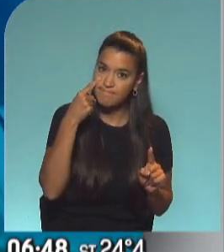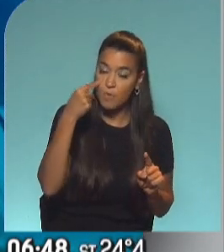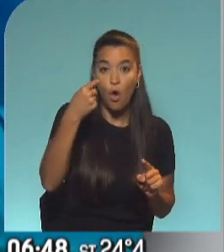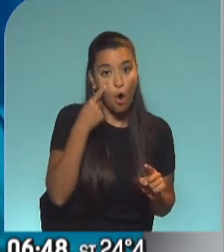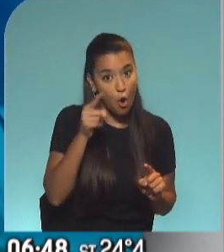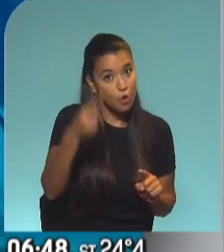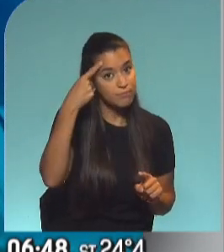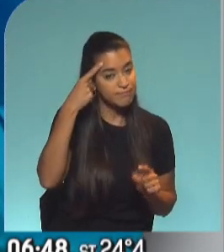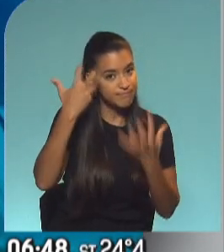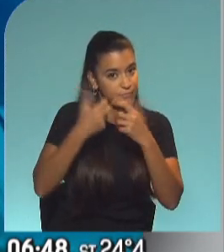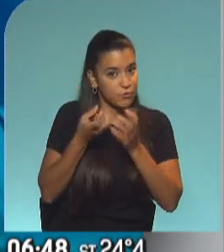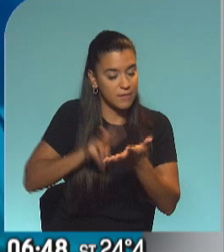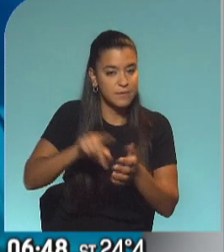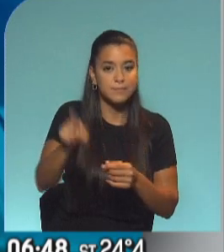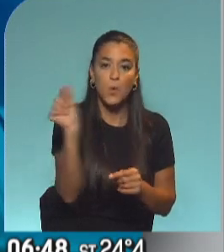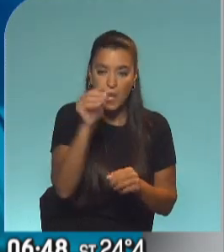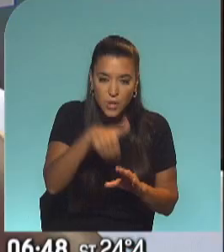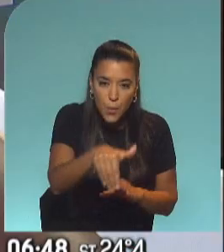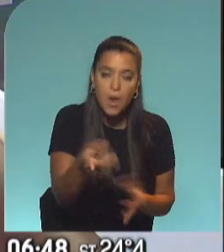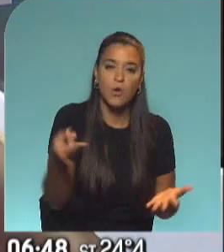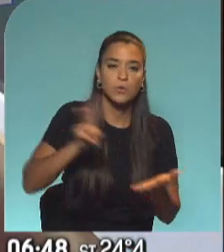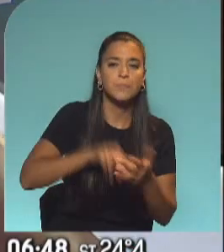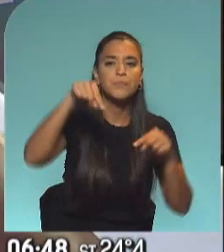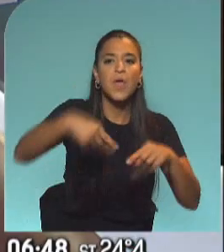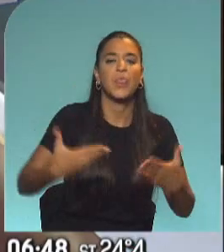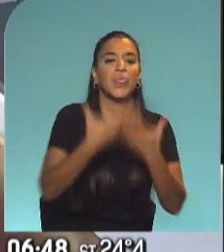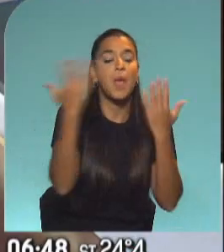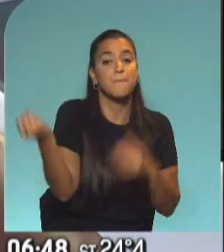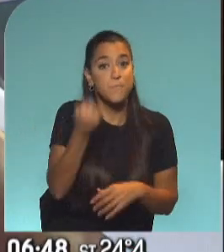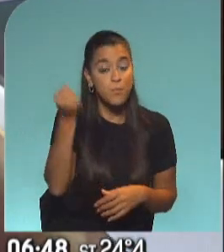que replantear. Bien, Florencia, Julia, seguimos en minutos, ¿eh? Sí. En este día histórico en la República Argentina del Deporte.